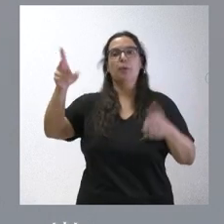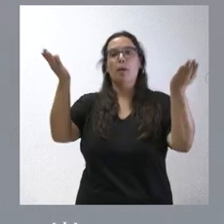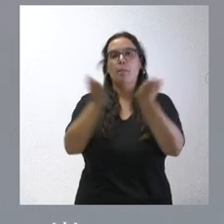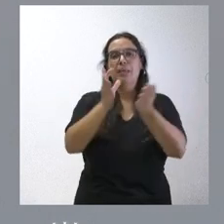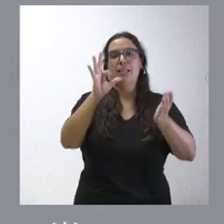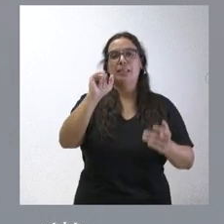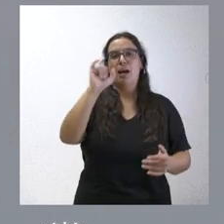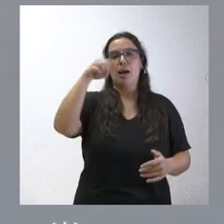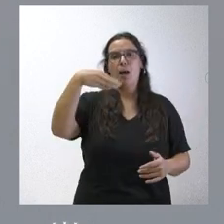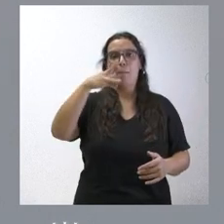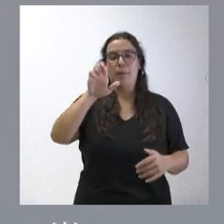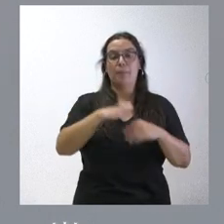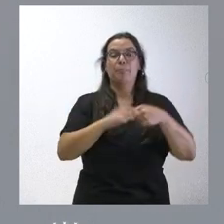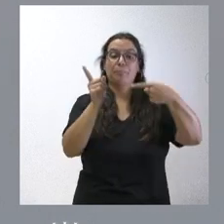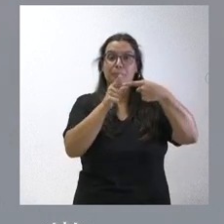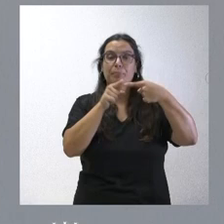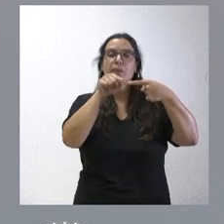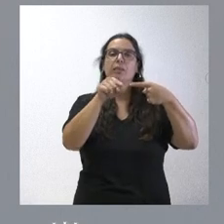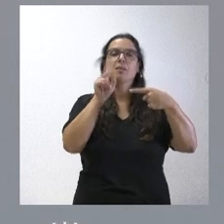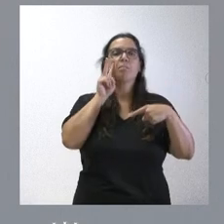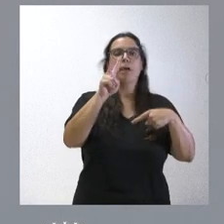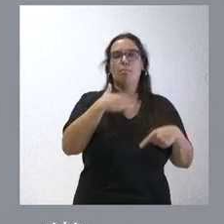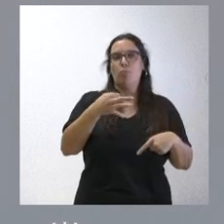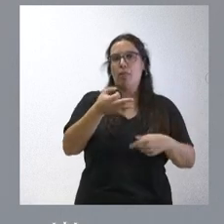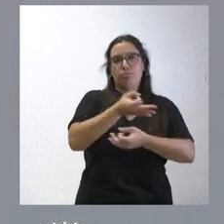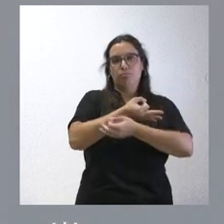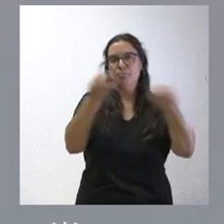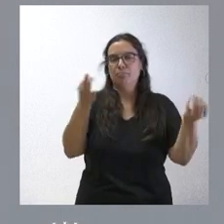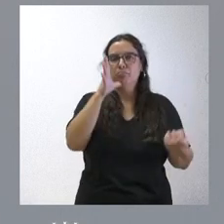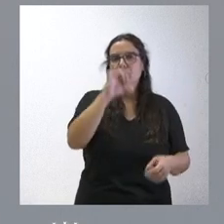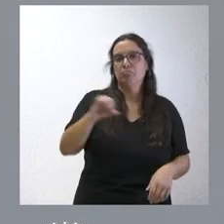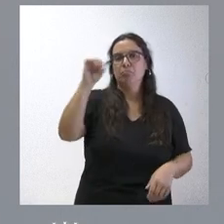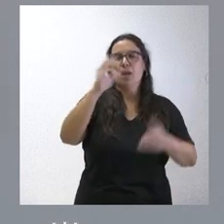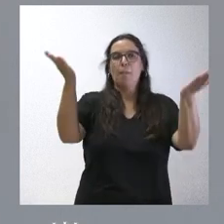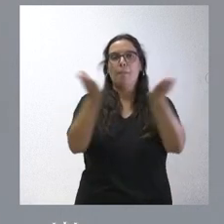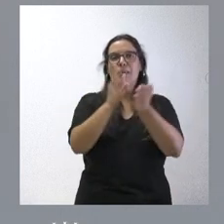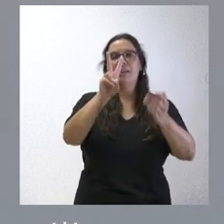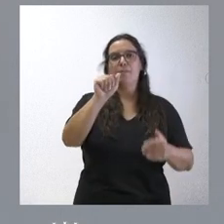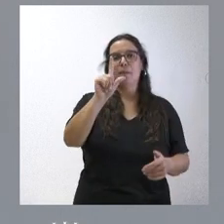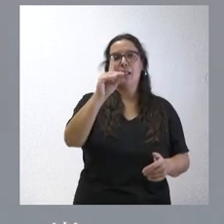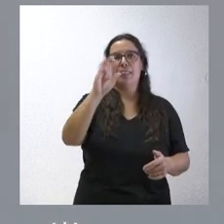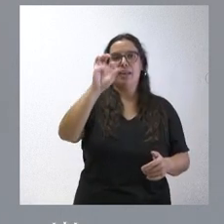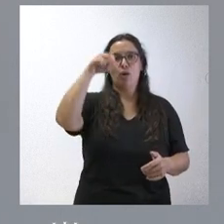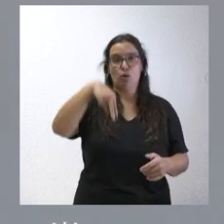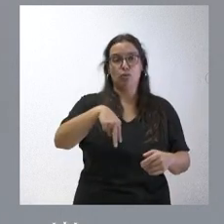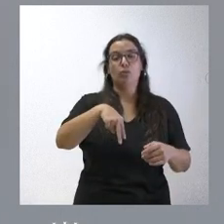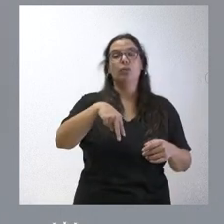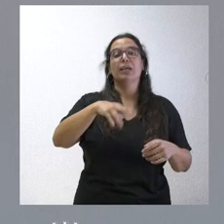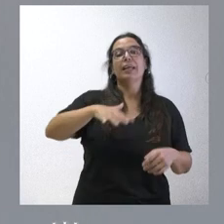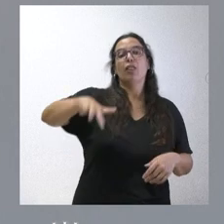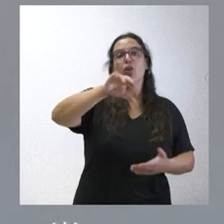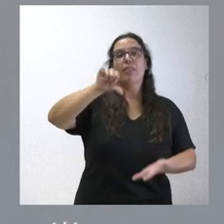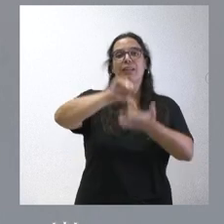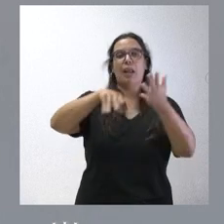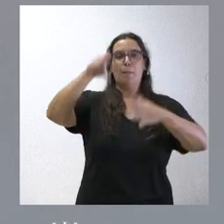El Mirador de piedrashitas permite disfrutar de vistas excepcionales hacia el valle de baldeón y del marco central de